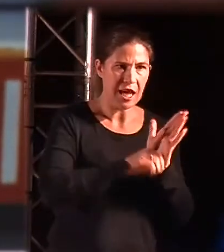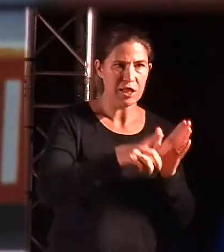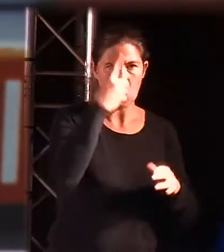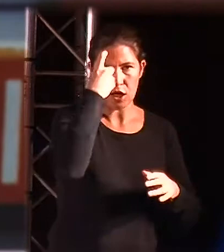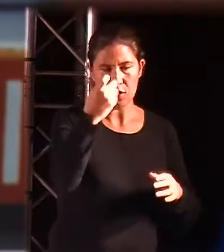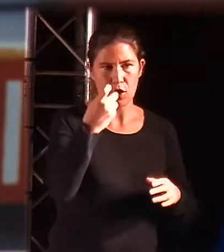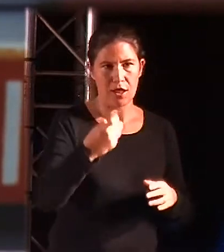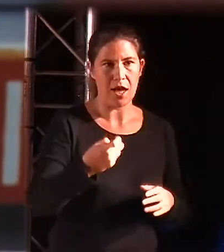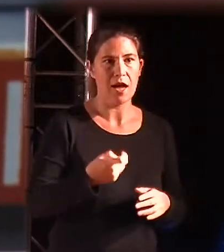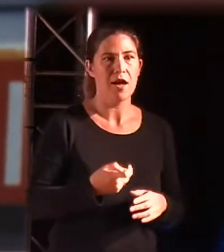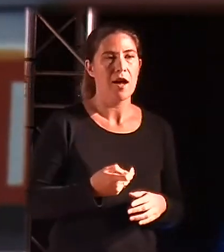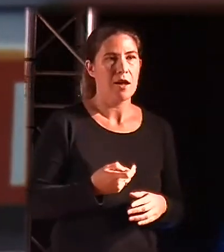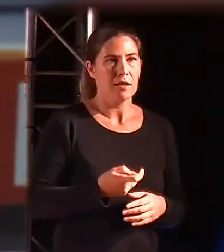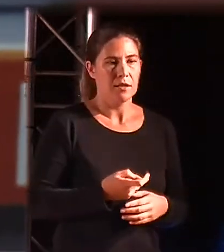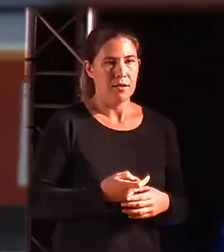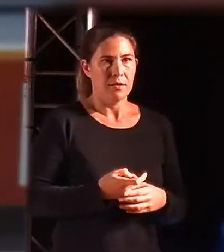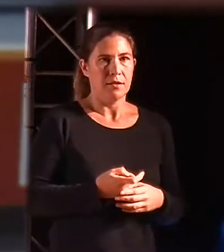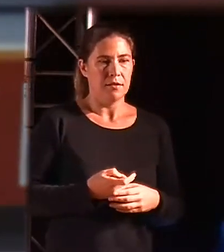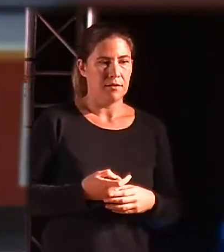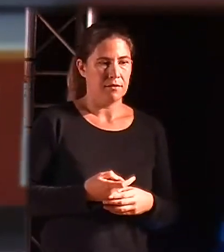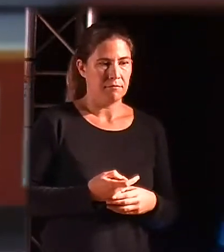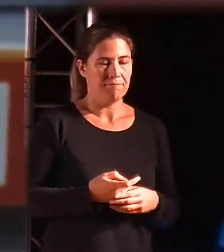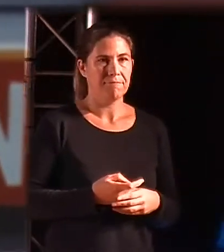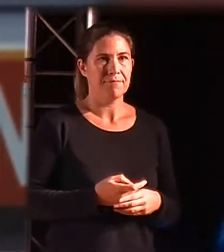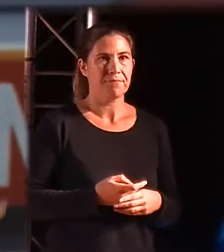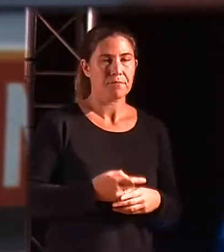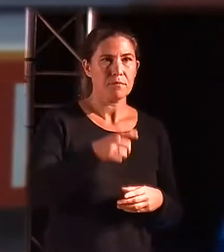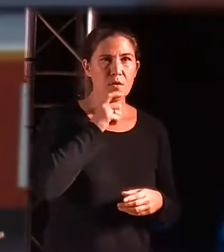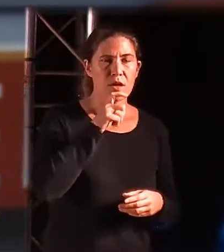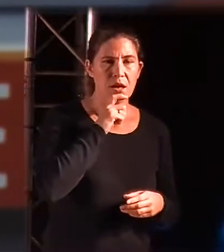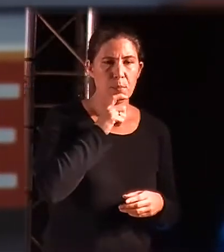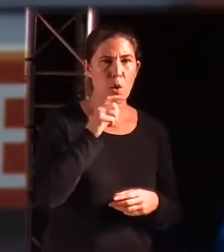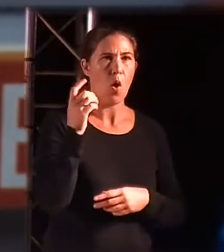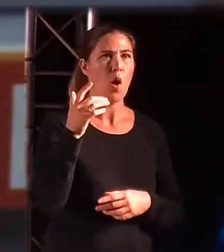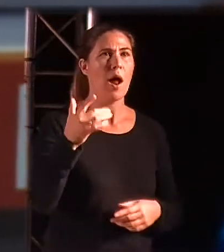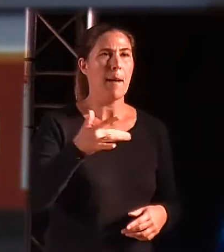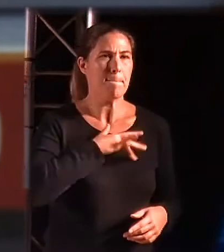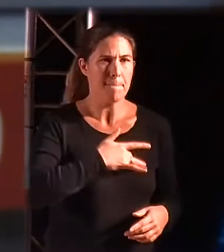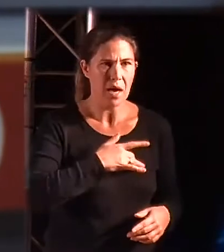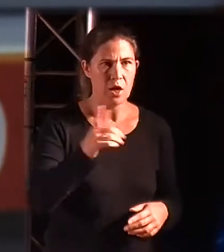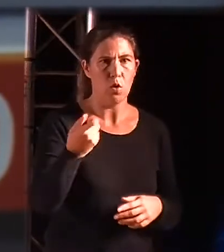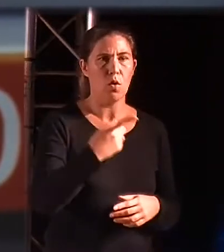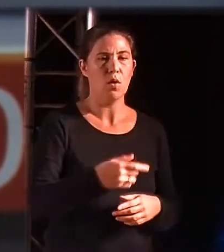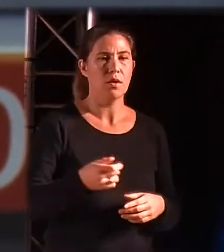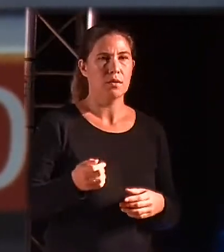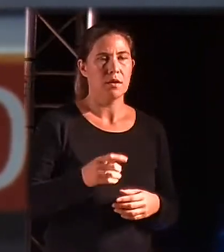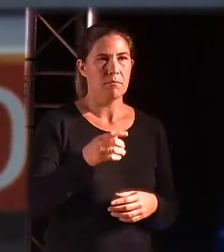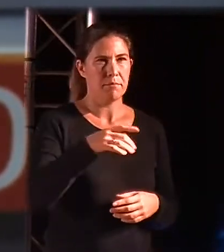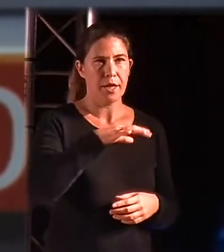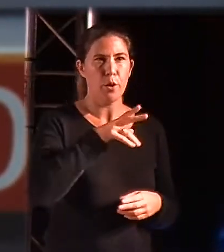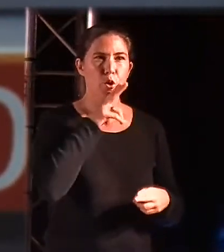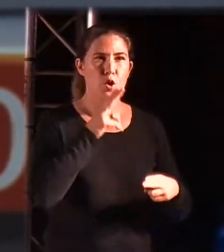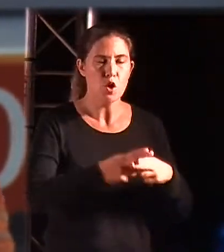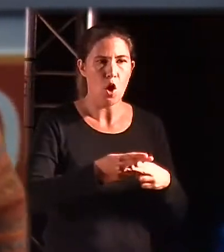en las películas típicamente uno se acuerda quién es el malo o quién es el panadero, pero normalmente no nos acordamos de los nombres de